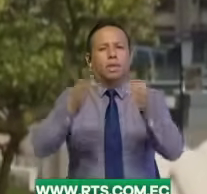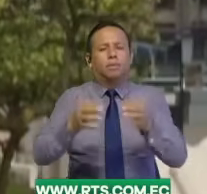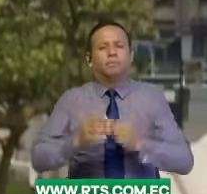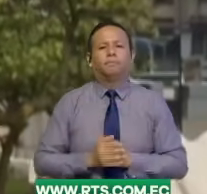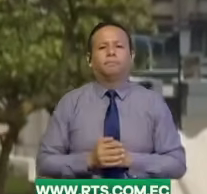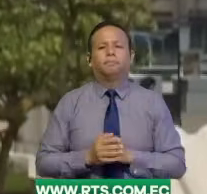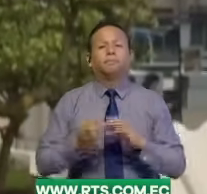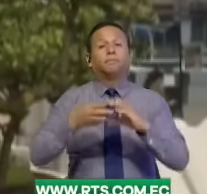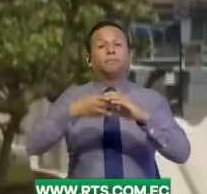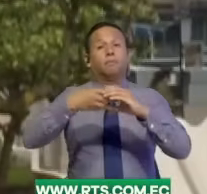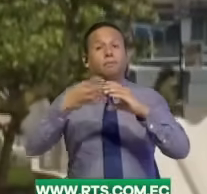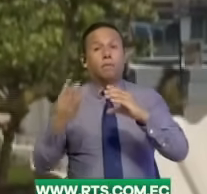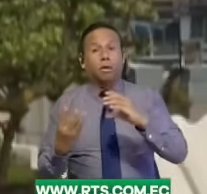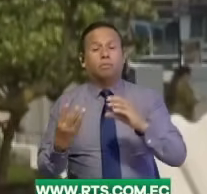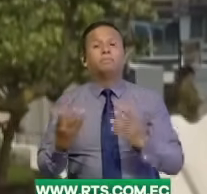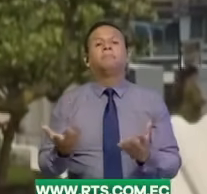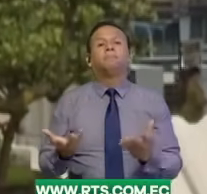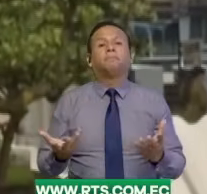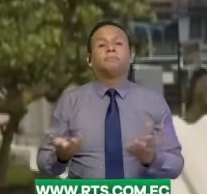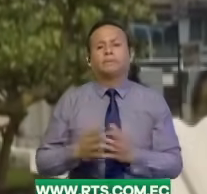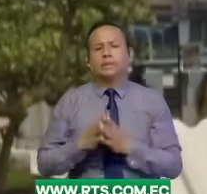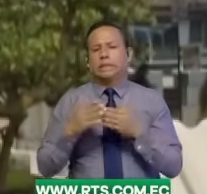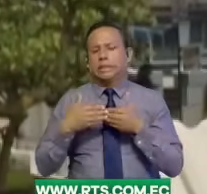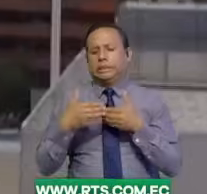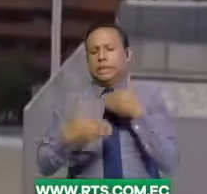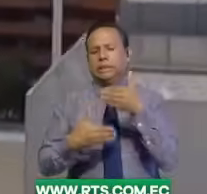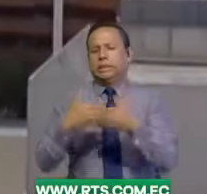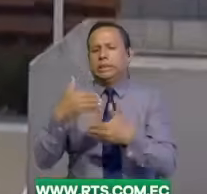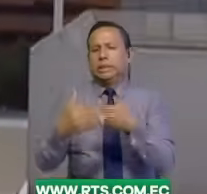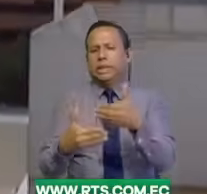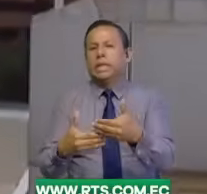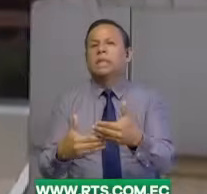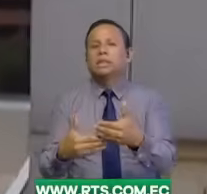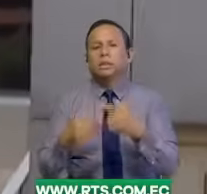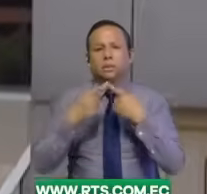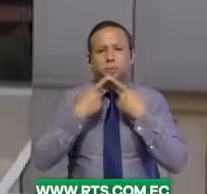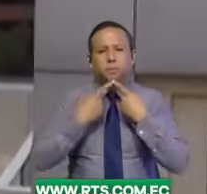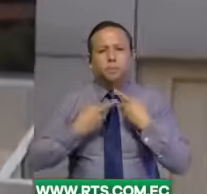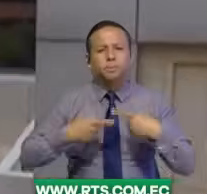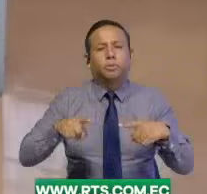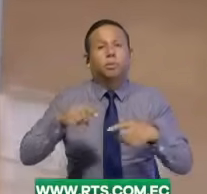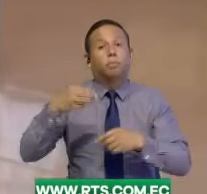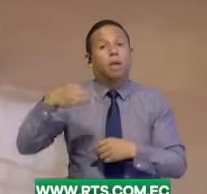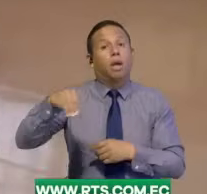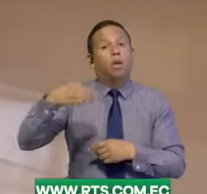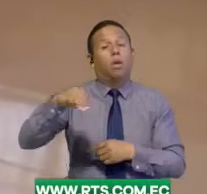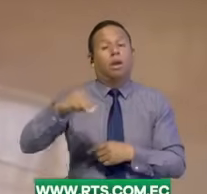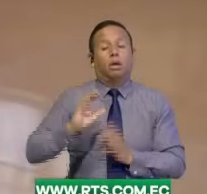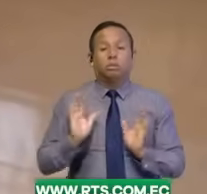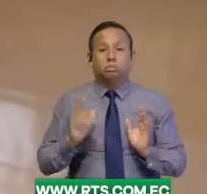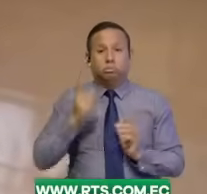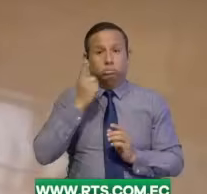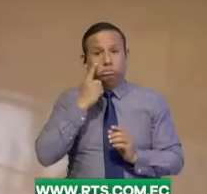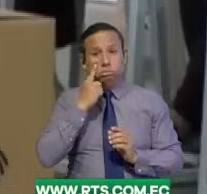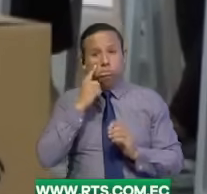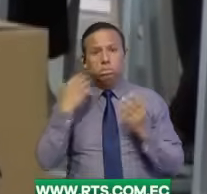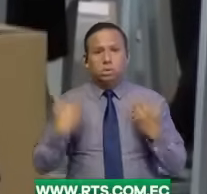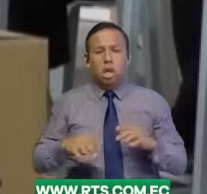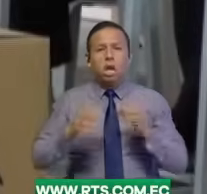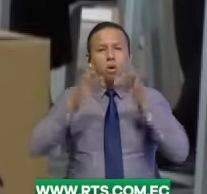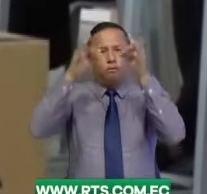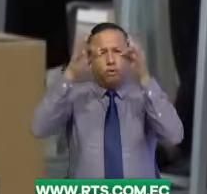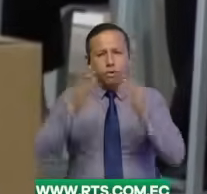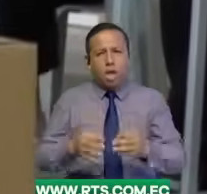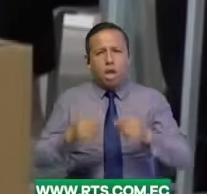Consejo Nacional Electoral CNE llega a la recta final con la convocatoria este miércoles para conocer y resolver la publicación en el registro